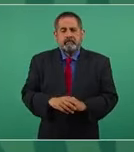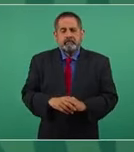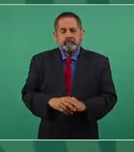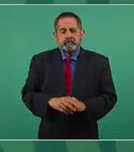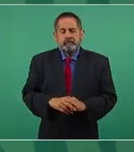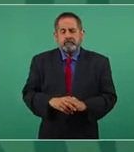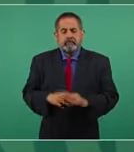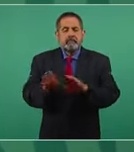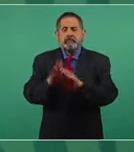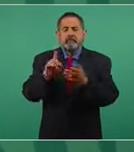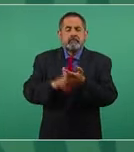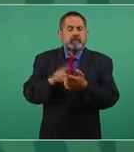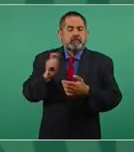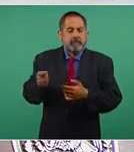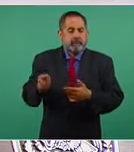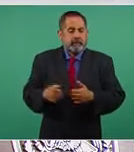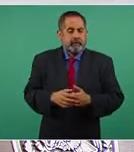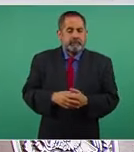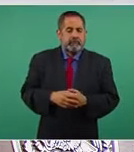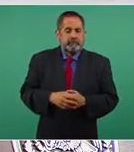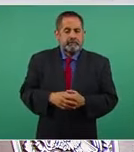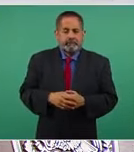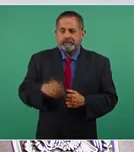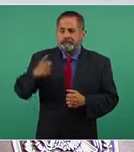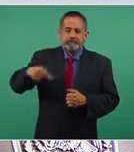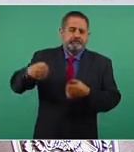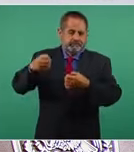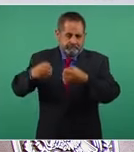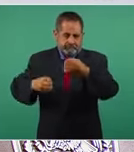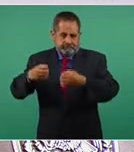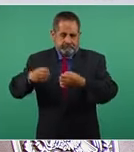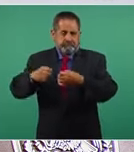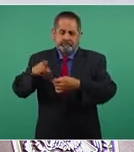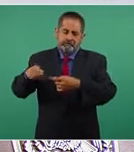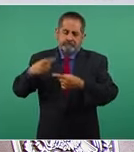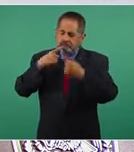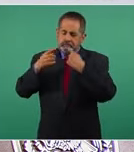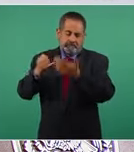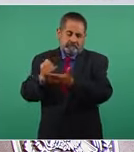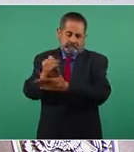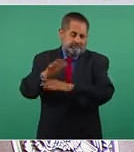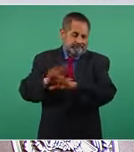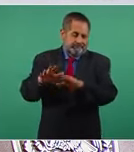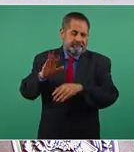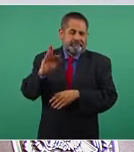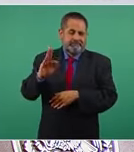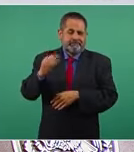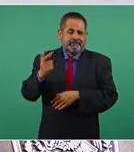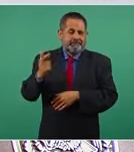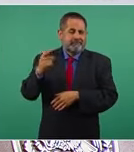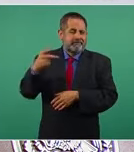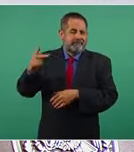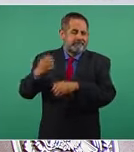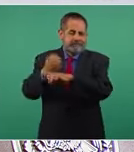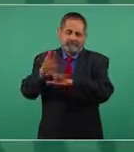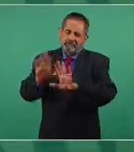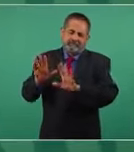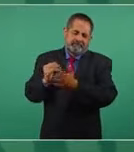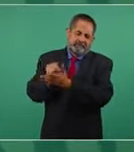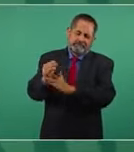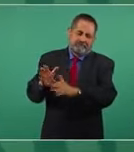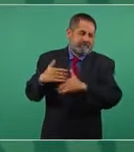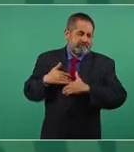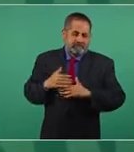que resuelvan los jueces y que resuelva la fiscalía.